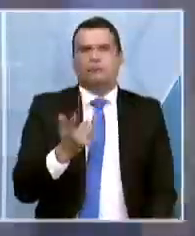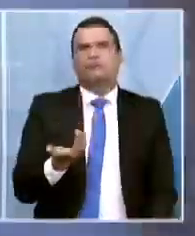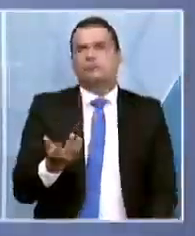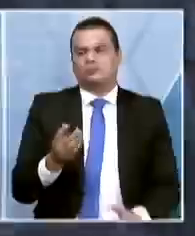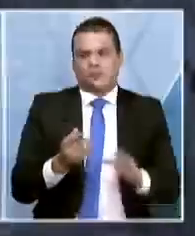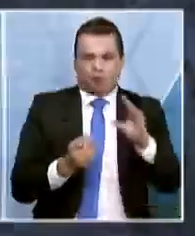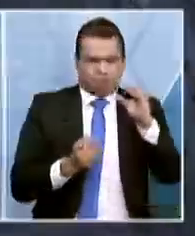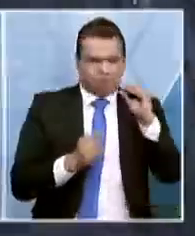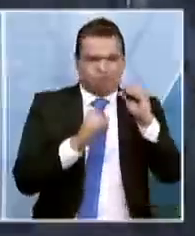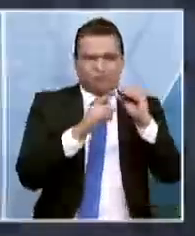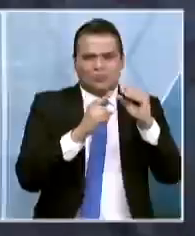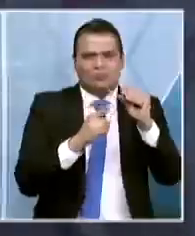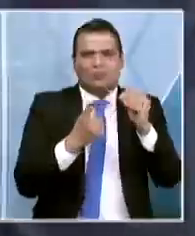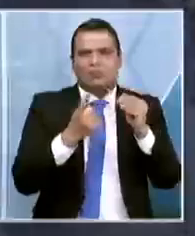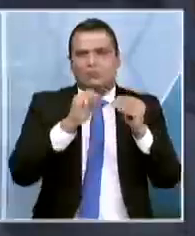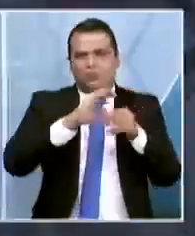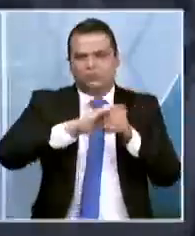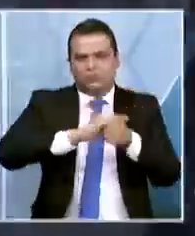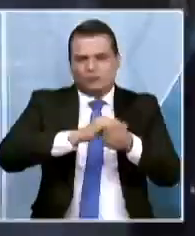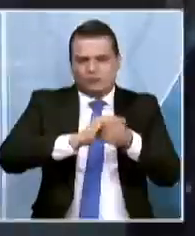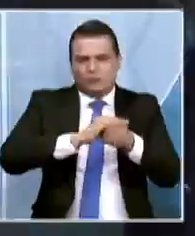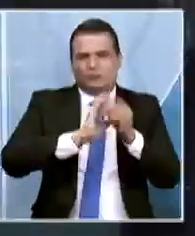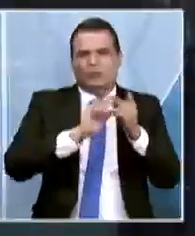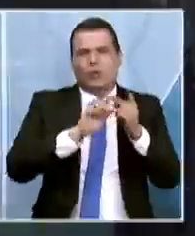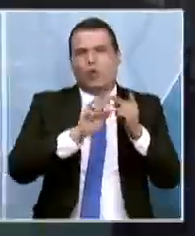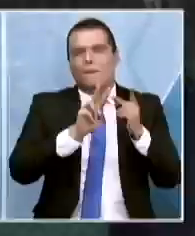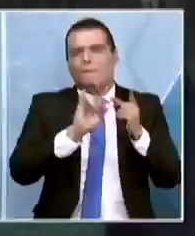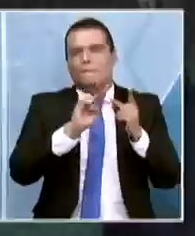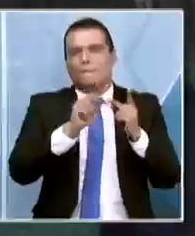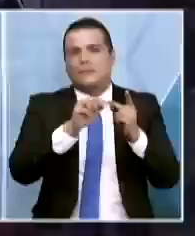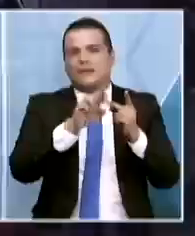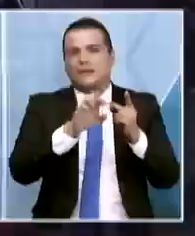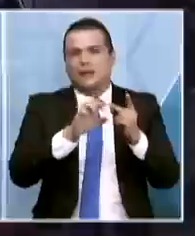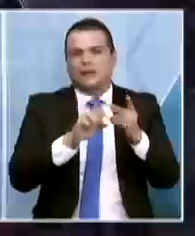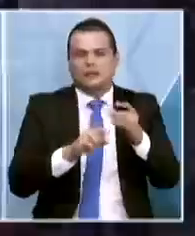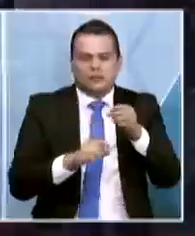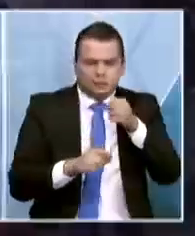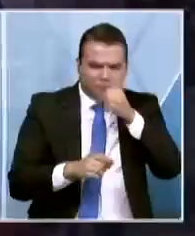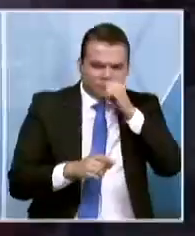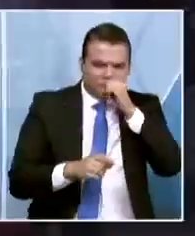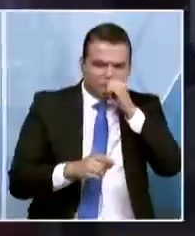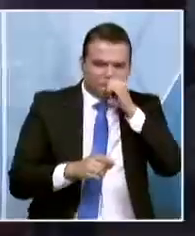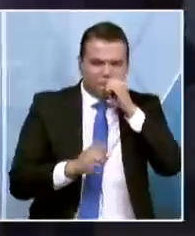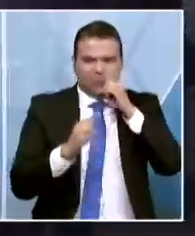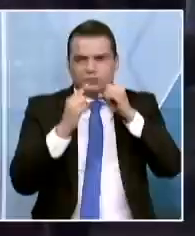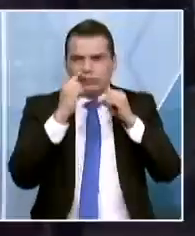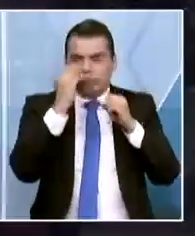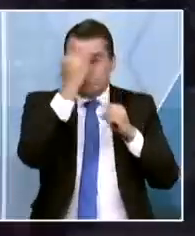impregnada con alcohol o vinagre se acerca a la nariz y comprueba su capacidad olfativa y hay que mantenerse